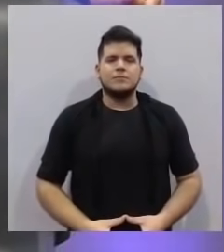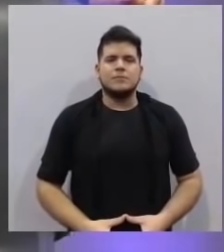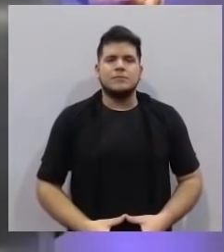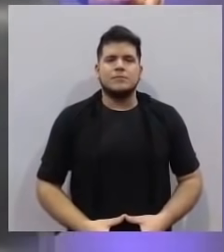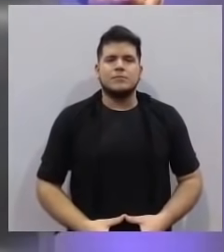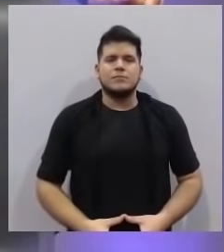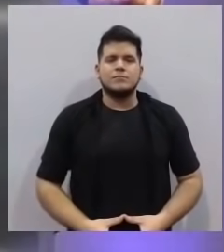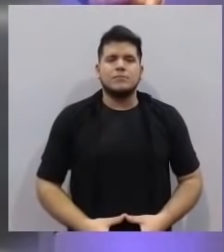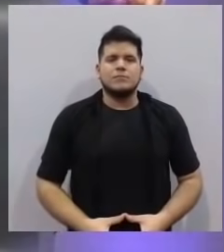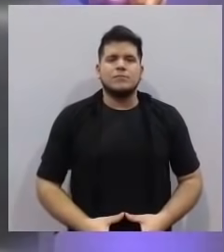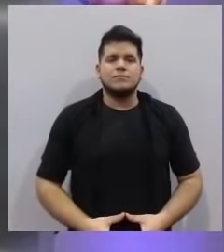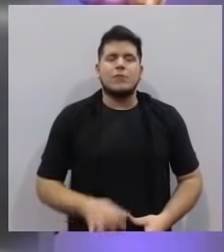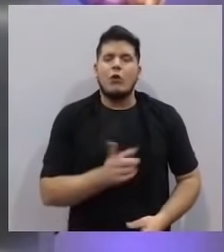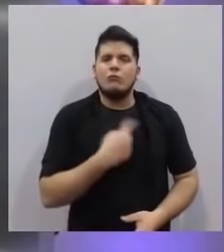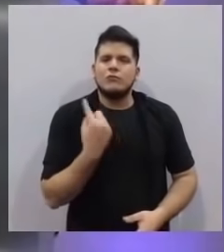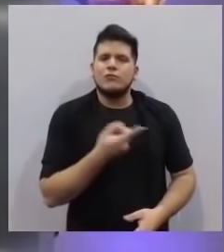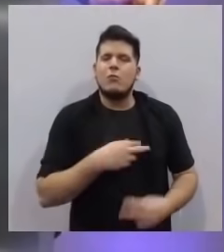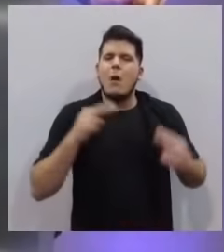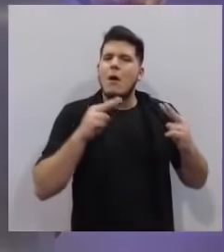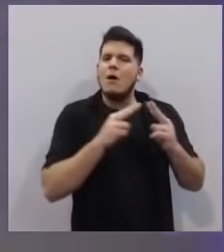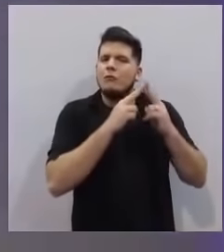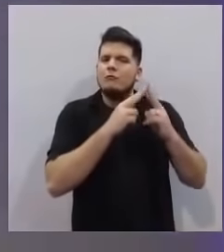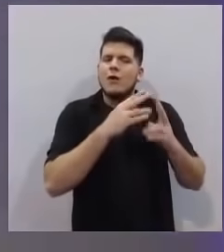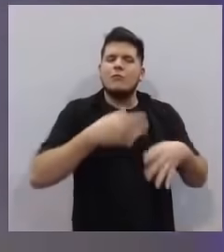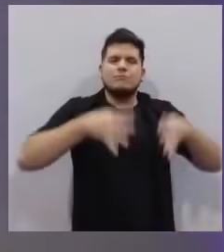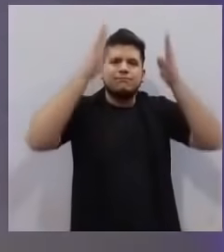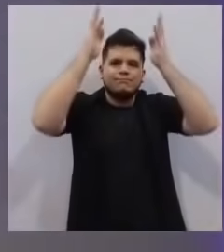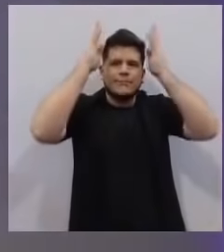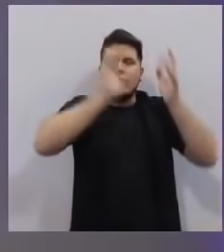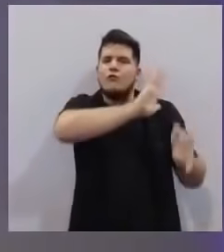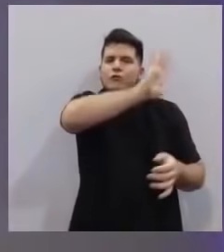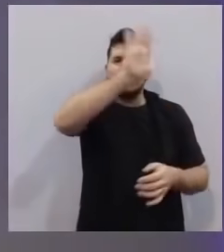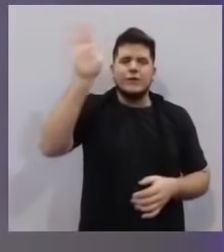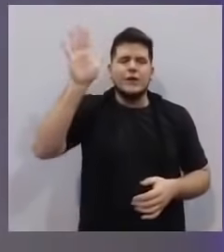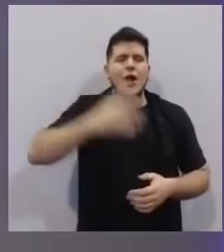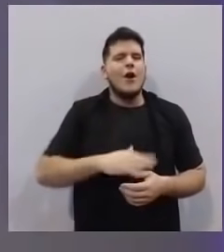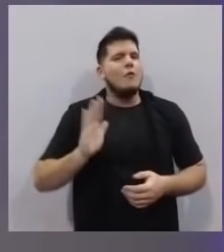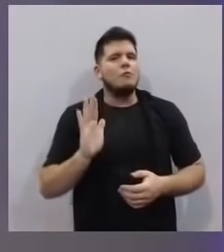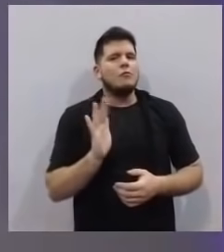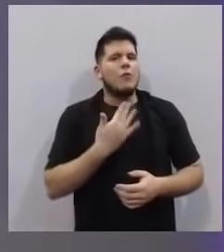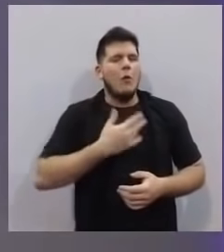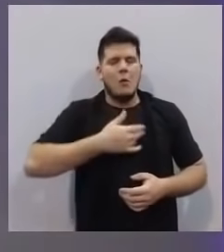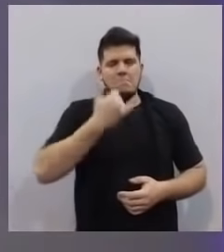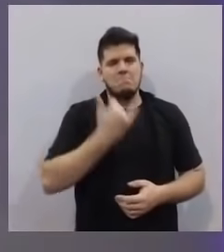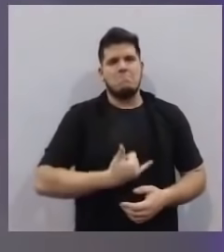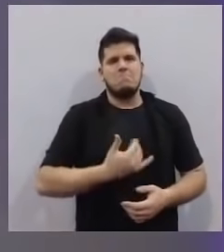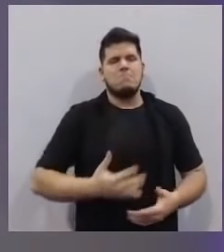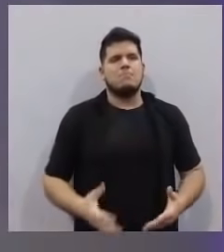estaba mirando un poco la historia de este relato de esta comparación que hace la palabra allí